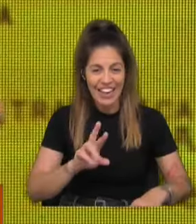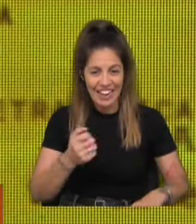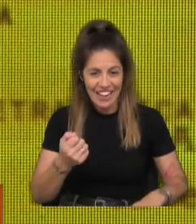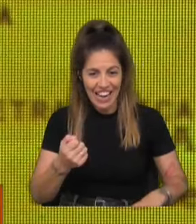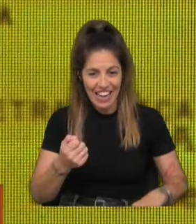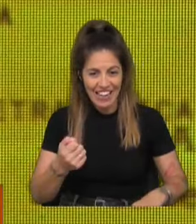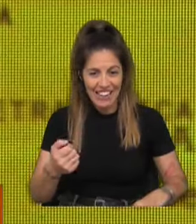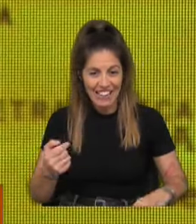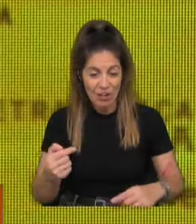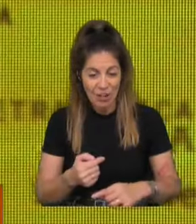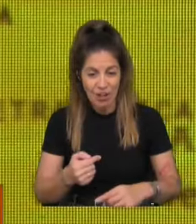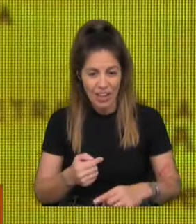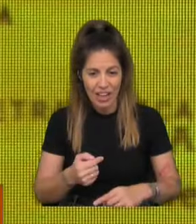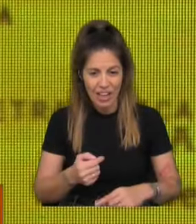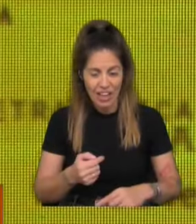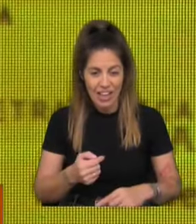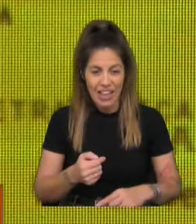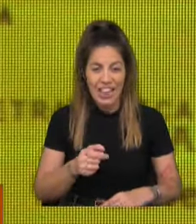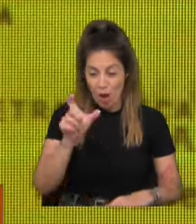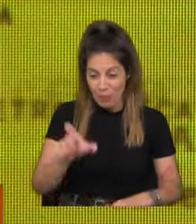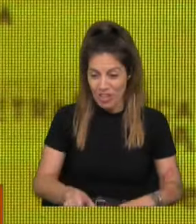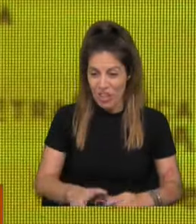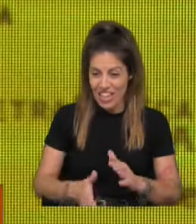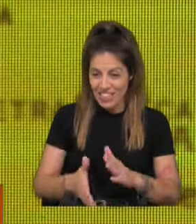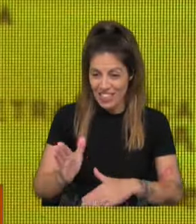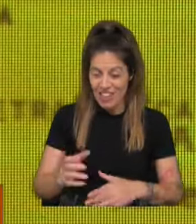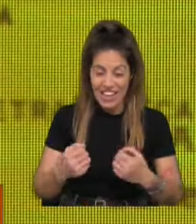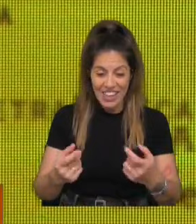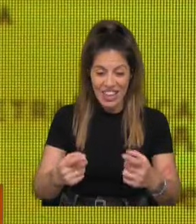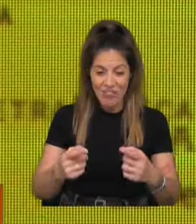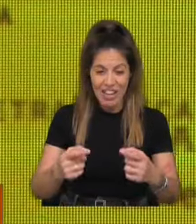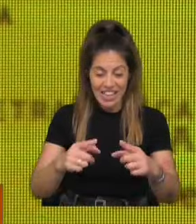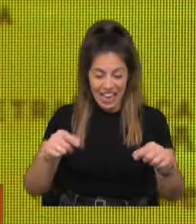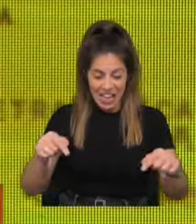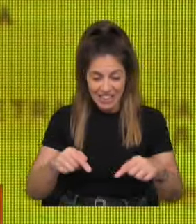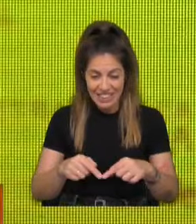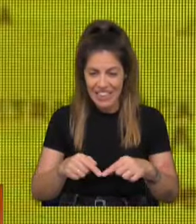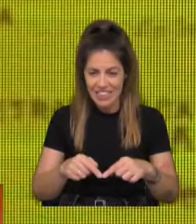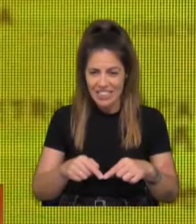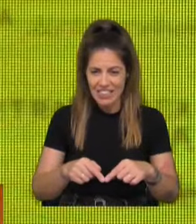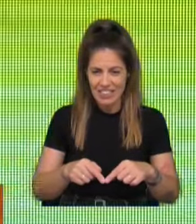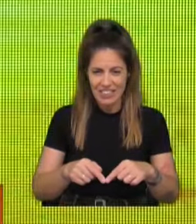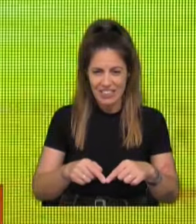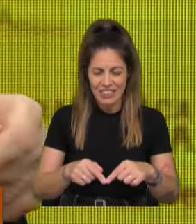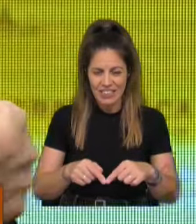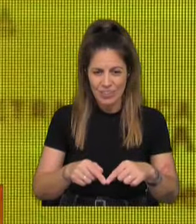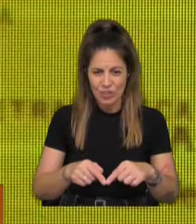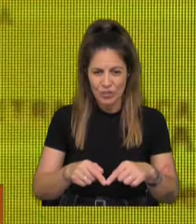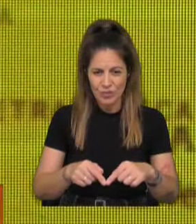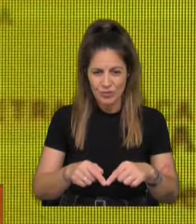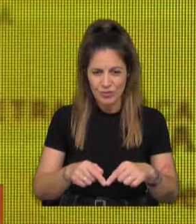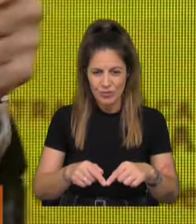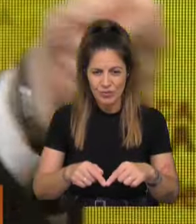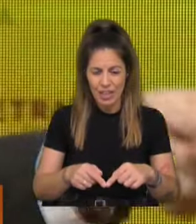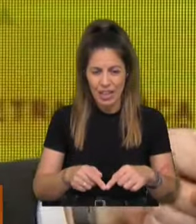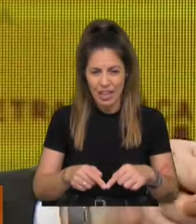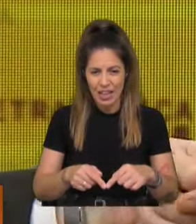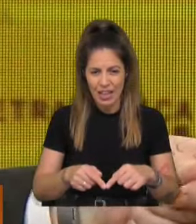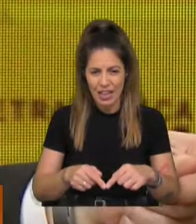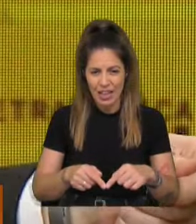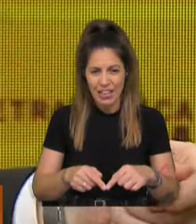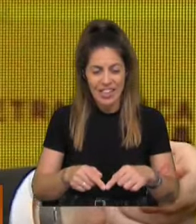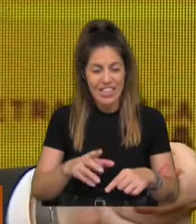encontró que la gente iba le daban el papelito con las listas como se dice el sobrecito al a la cuadra volvía Se olvidaron